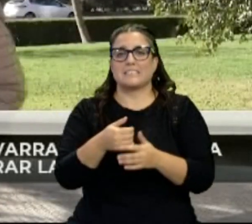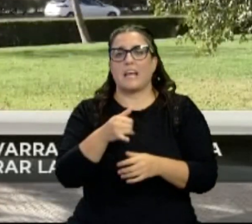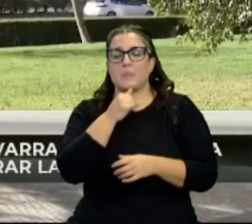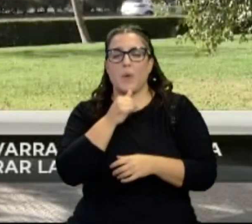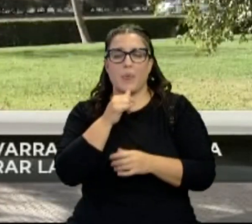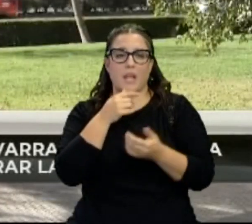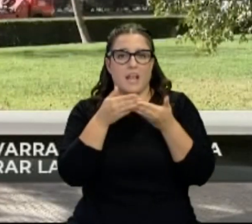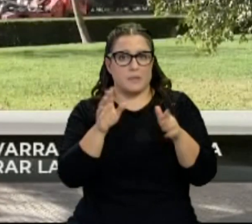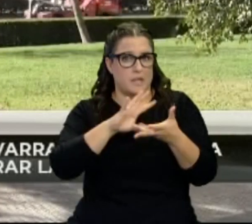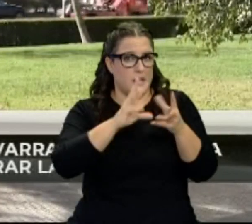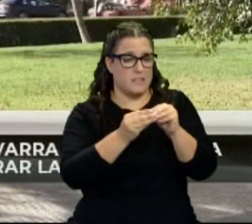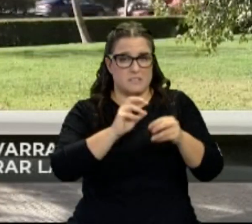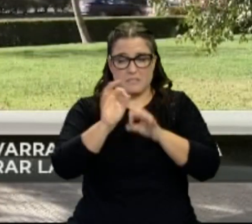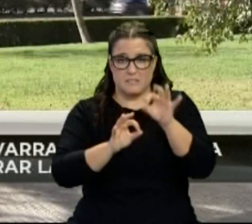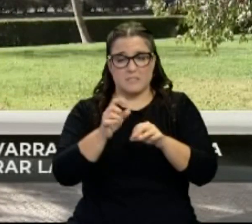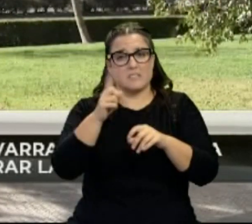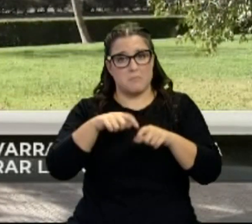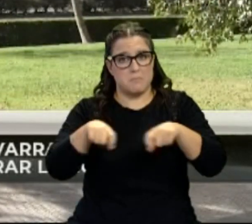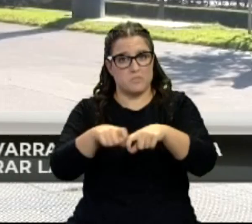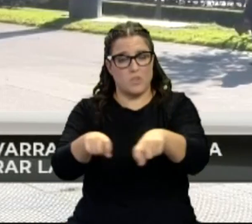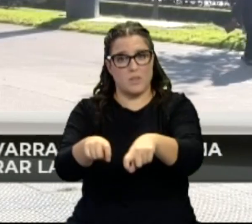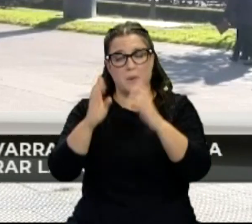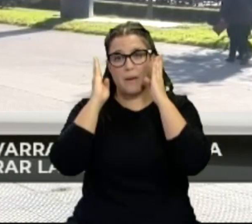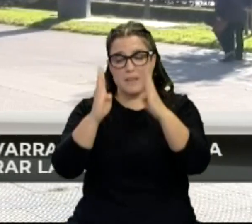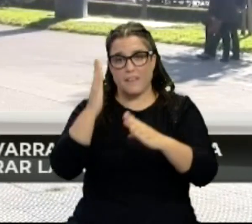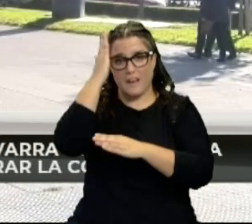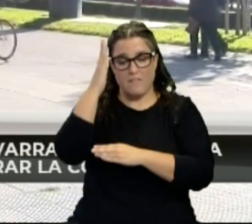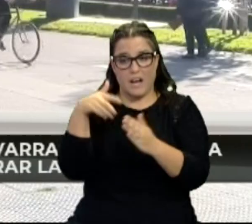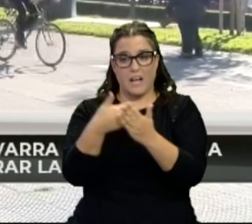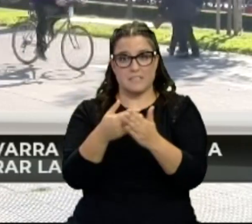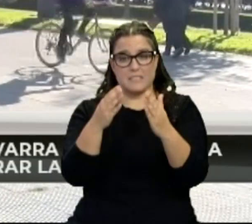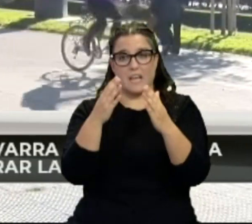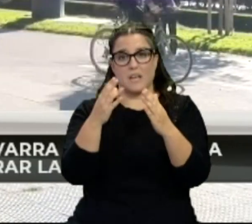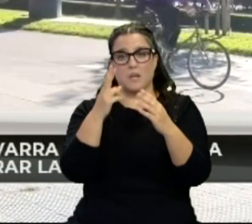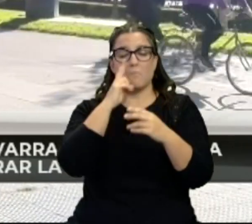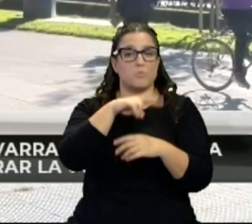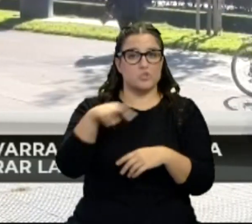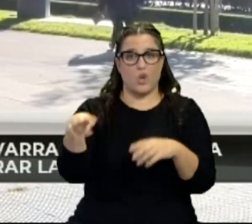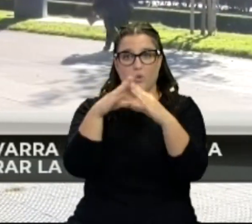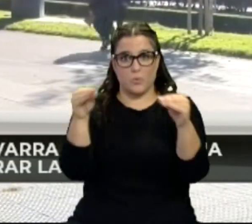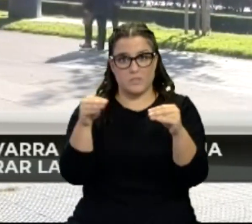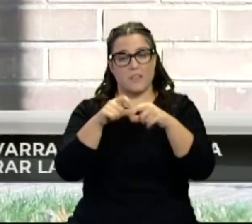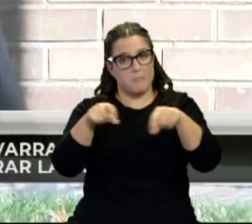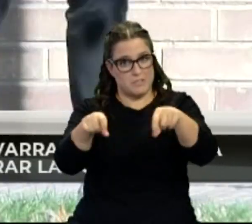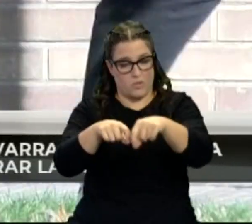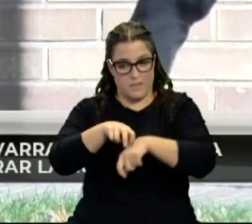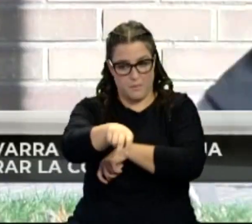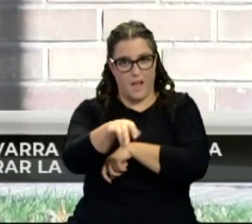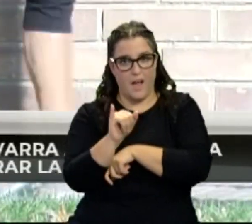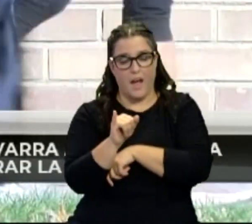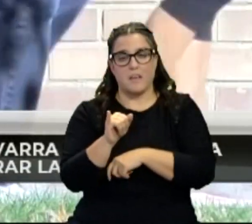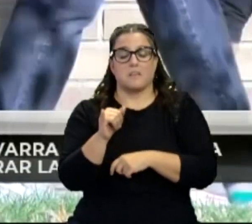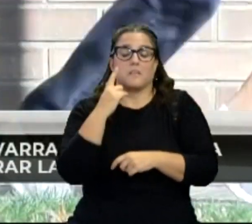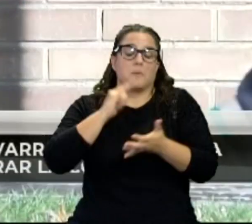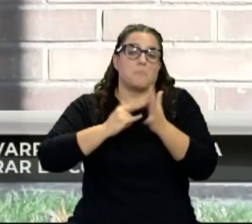una vía peatonal entre el paso de cebra del final de la avenida de Navarra con el Museo Universidad. Las obras comenzarán una vez la universidad presente y sea